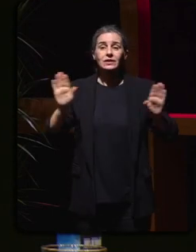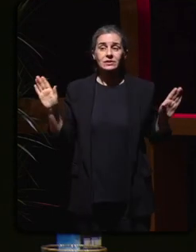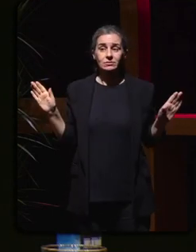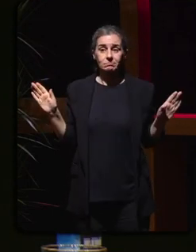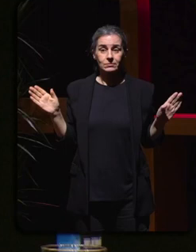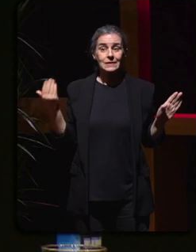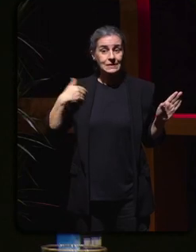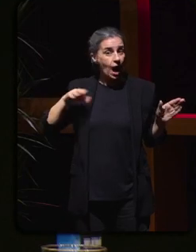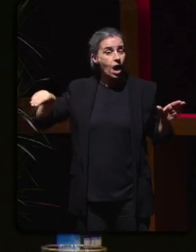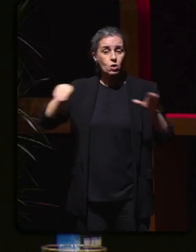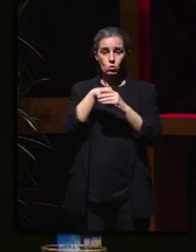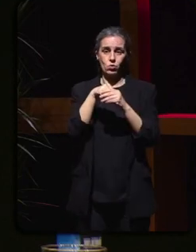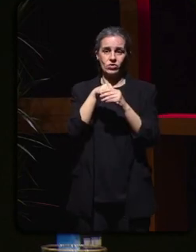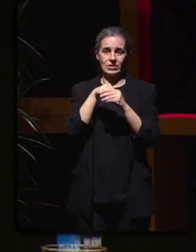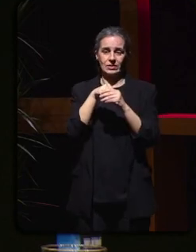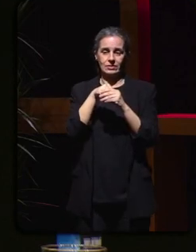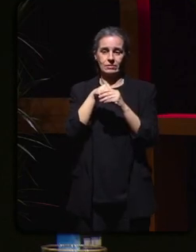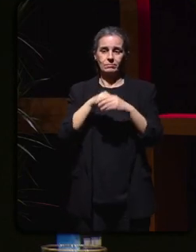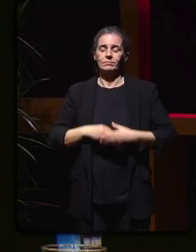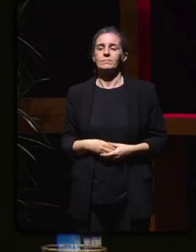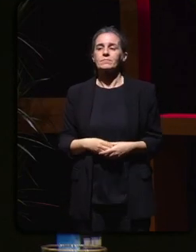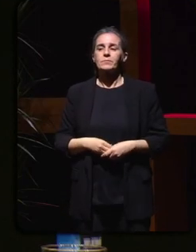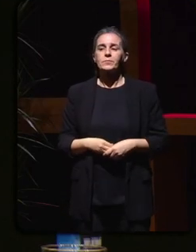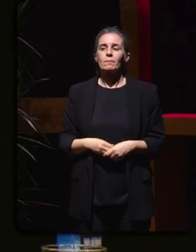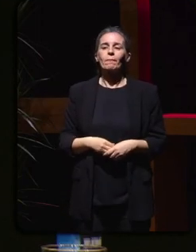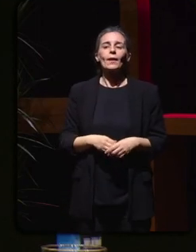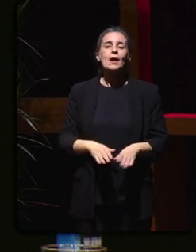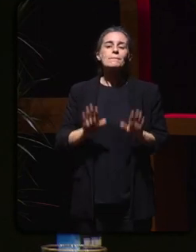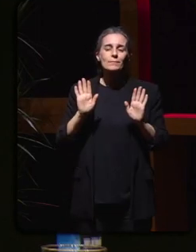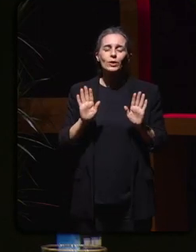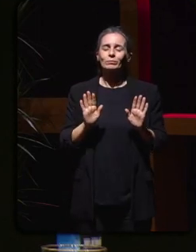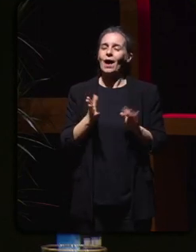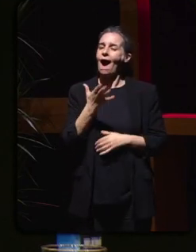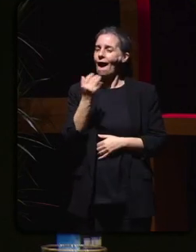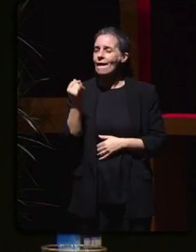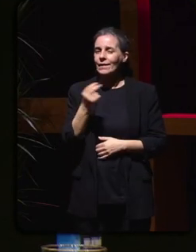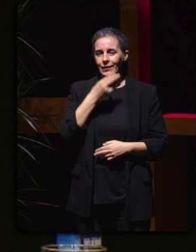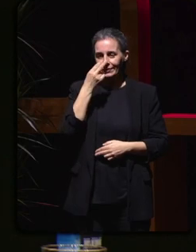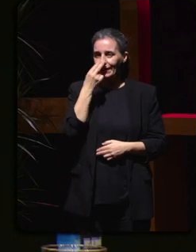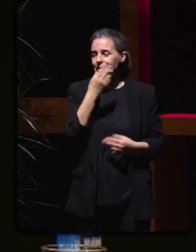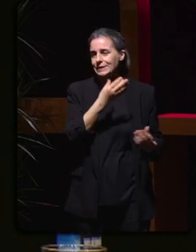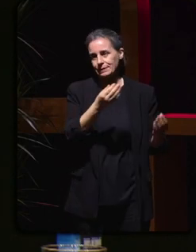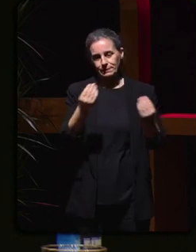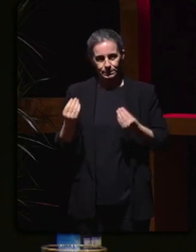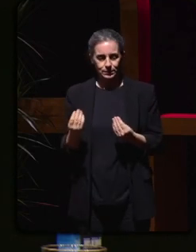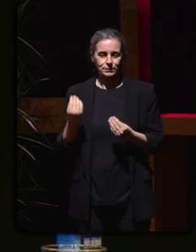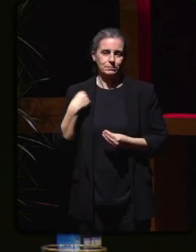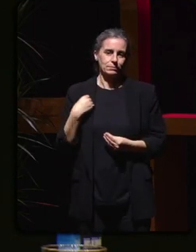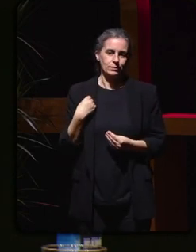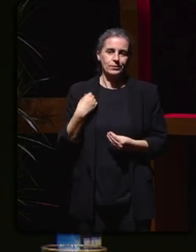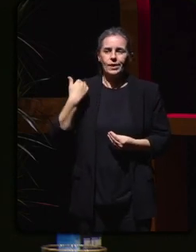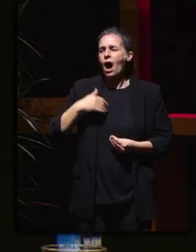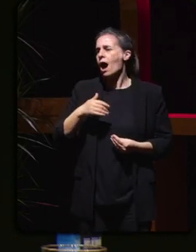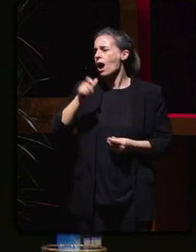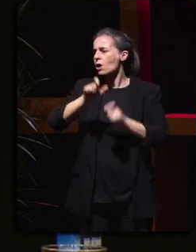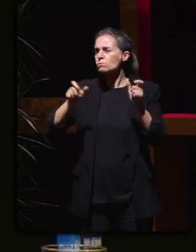no tiene que ser todo y toda Pero hay un montón de intereses siempre hablamos de intereses Ya están estas tías locas con